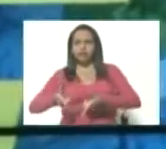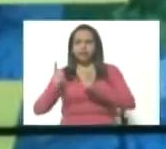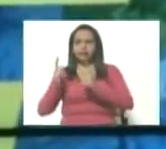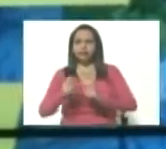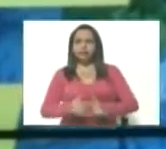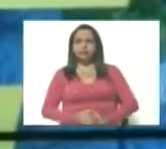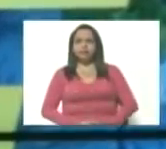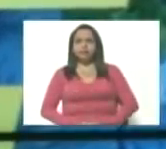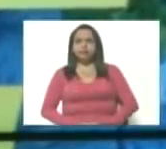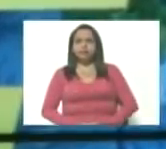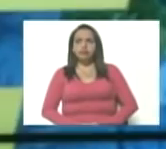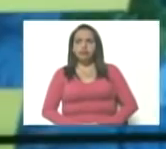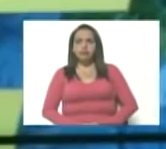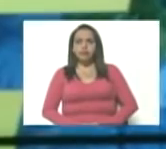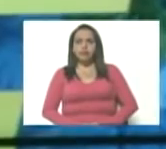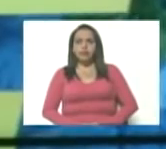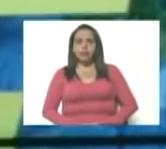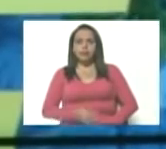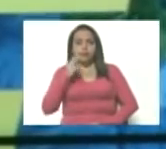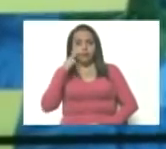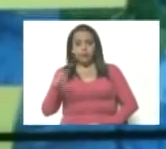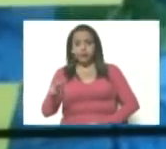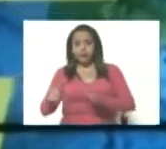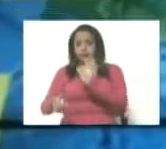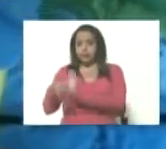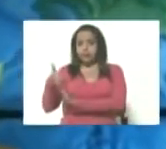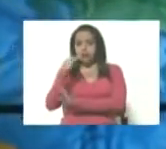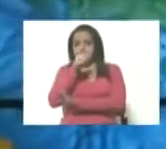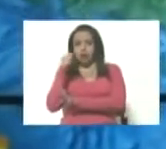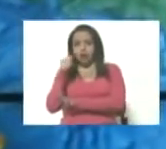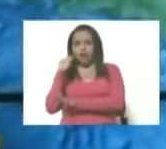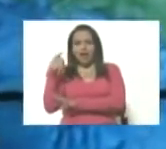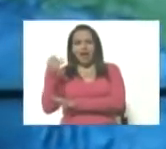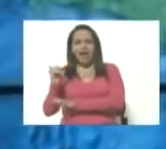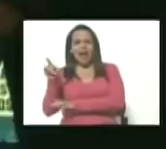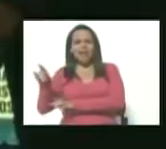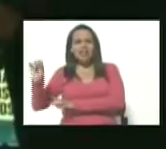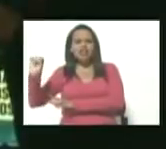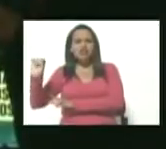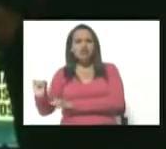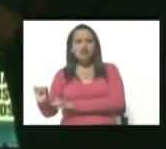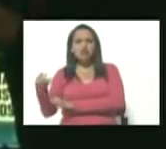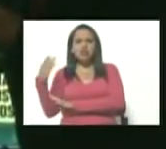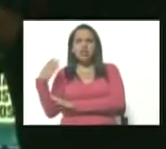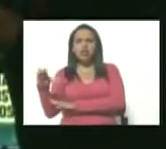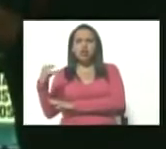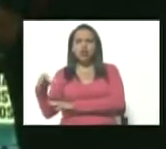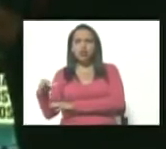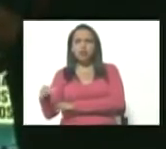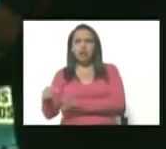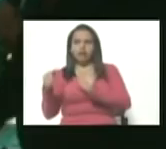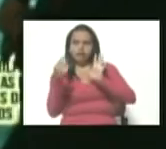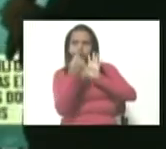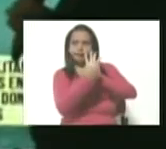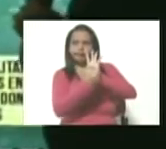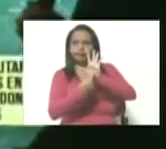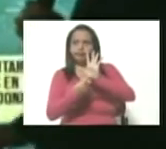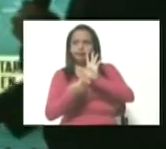Fíjense dónde está el mayor centro de producción de cultivos de coca, está en el sur de Colombia, Nariño,